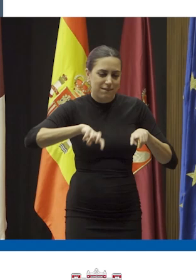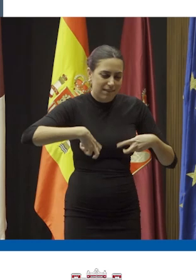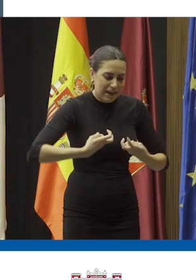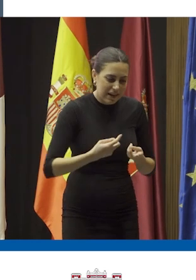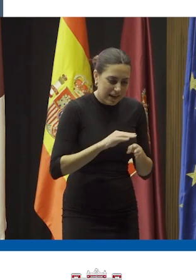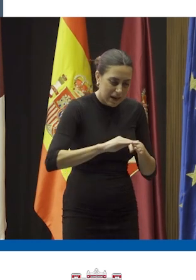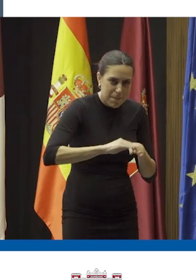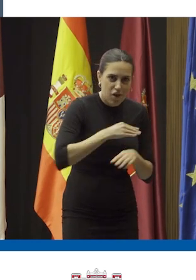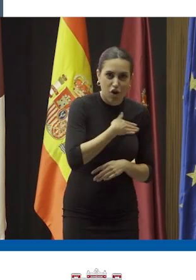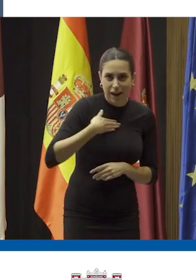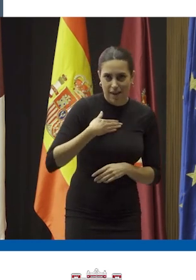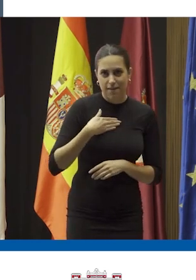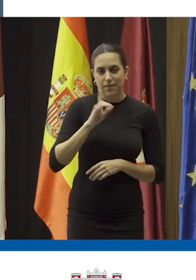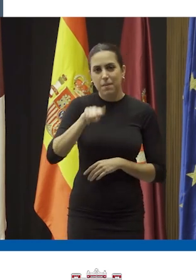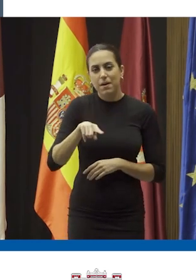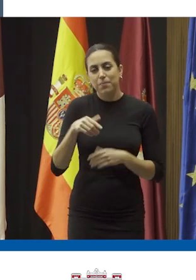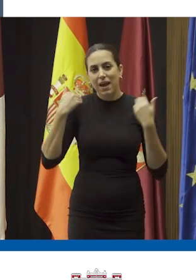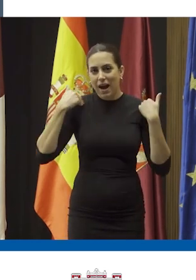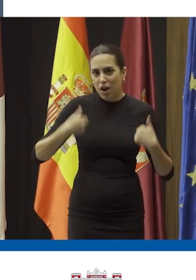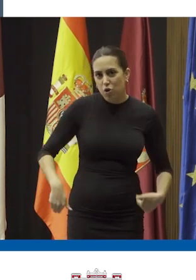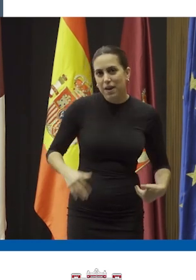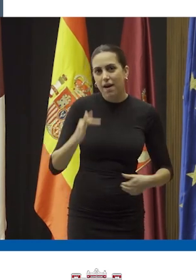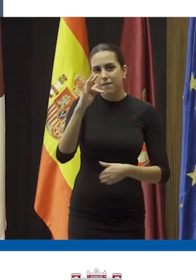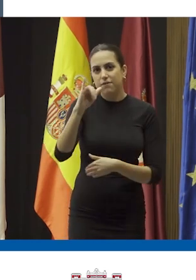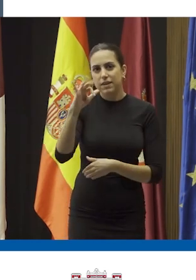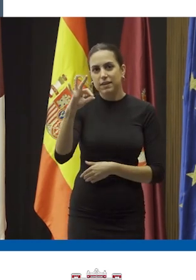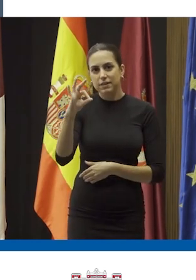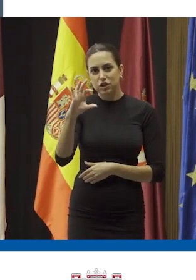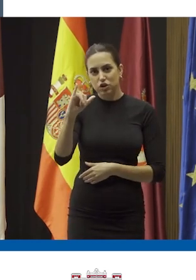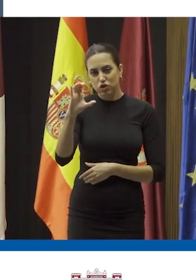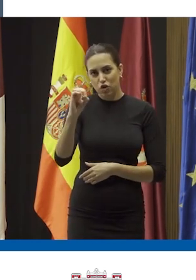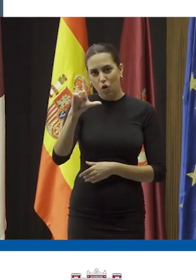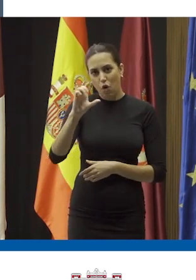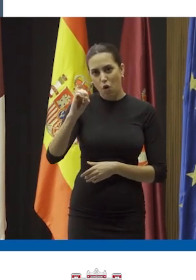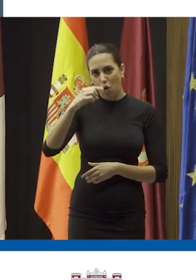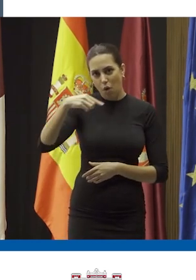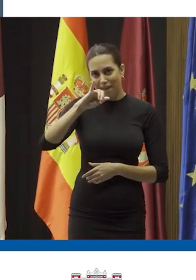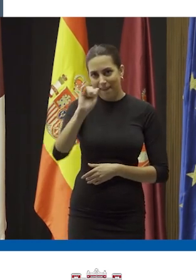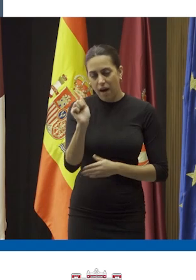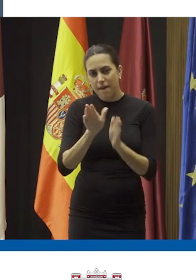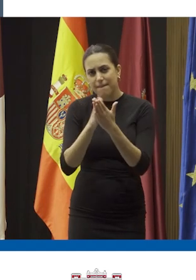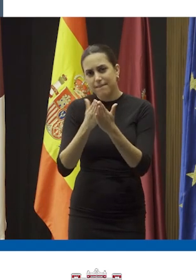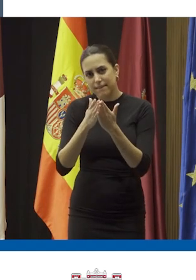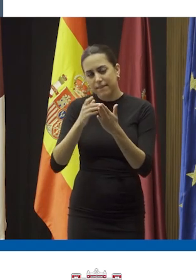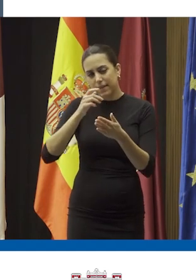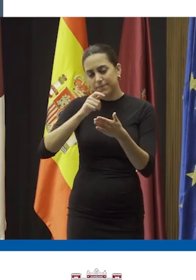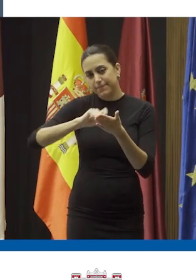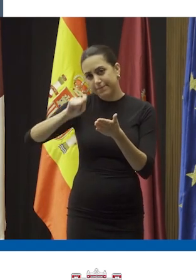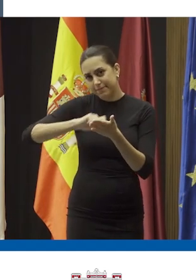Escribió libros sobre anatomía y fisiología que se mantuvieron intocables hasta el siglo